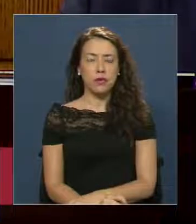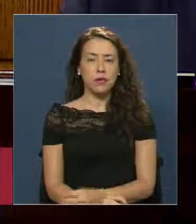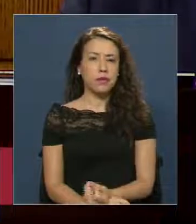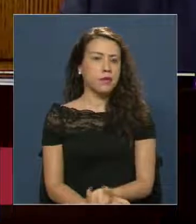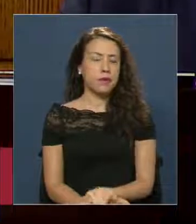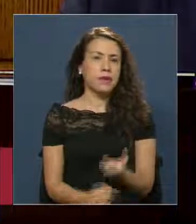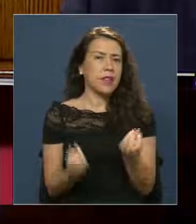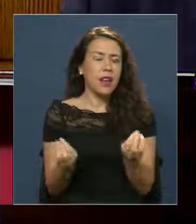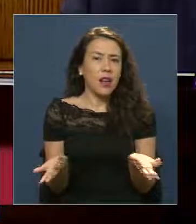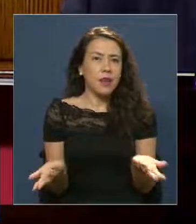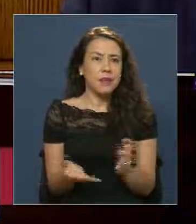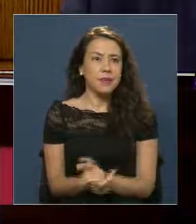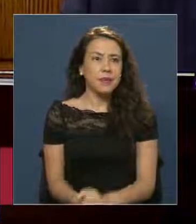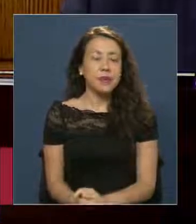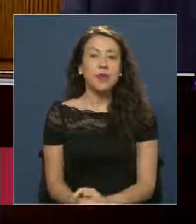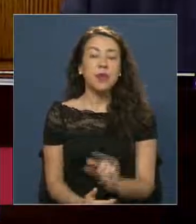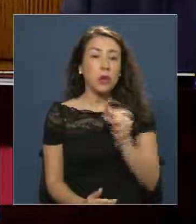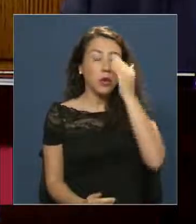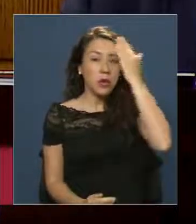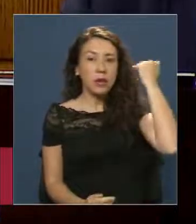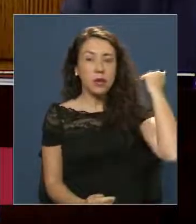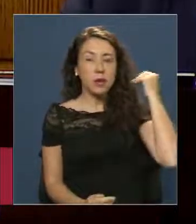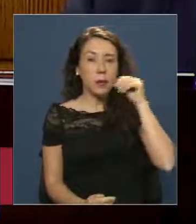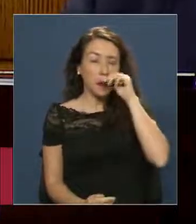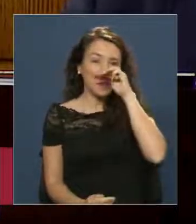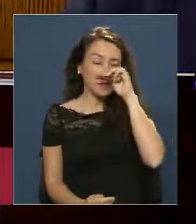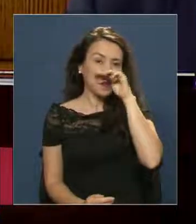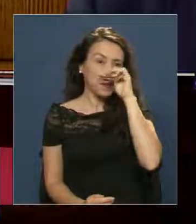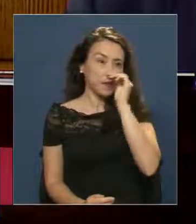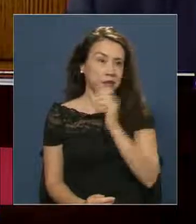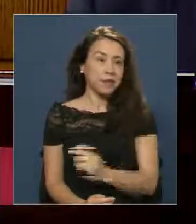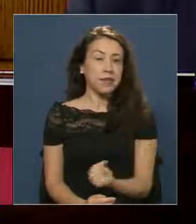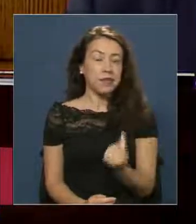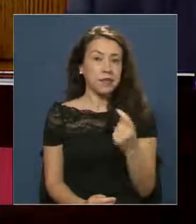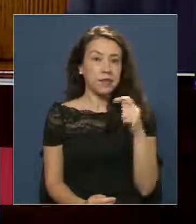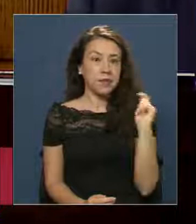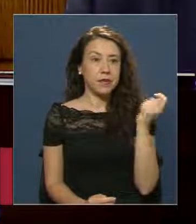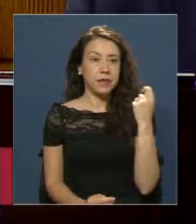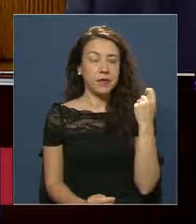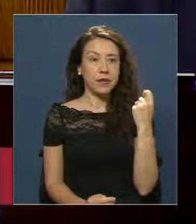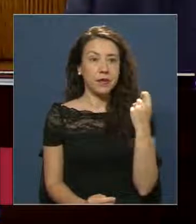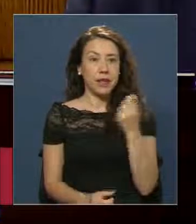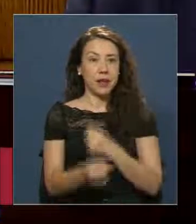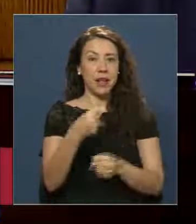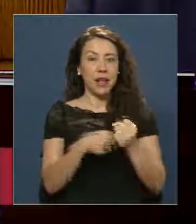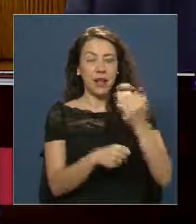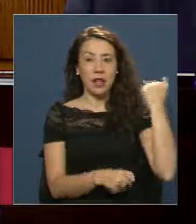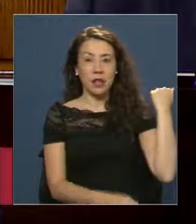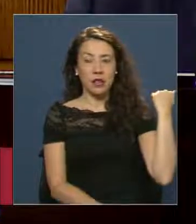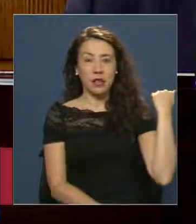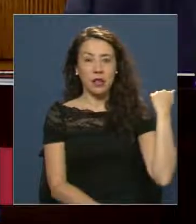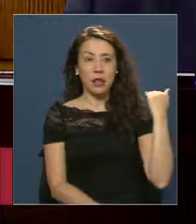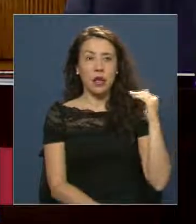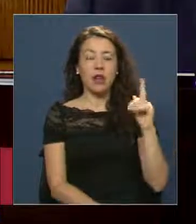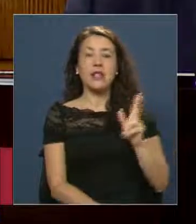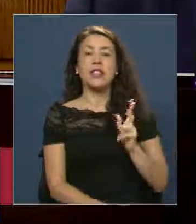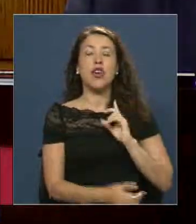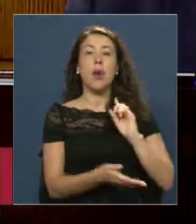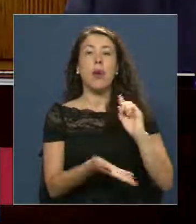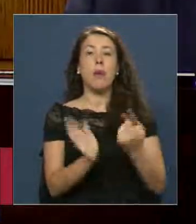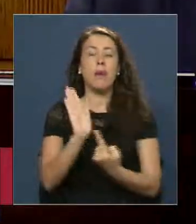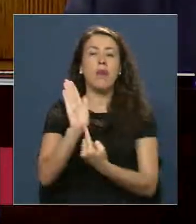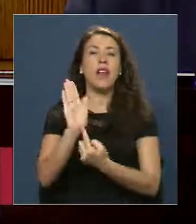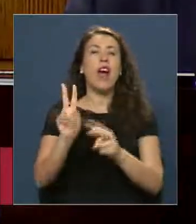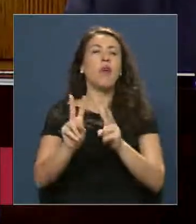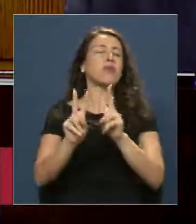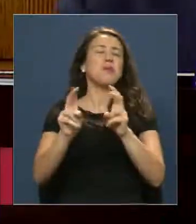quedamos? Hace algunos días, el 11 de septiembre del año pasado, unos señores publicaron una cuestión en